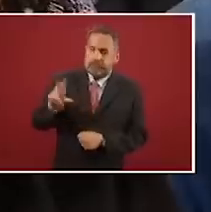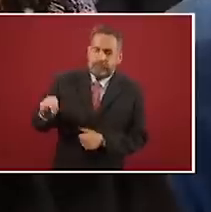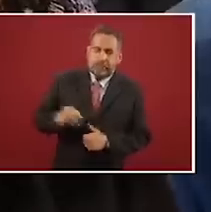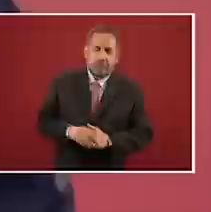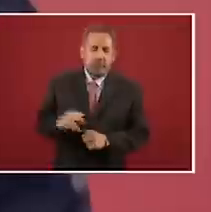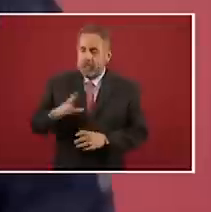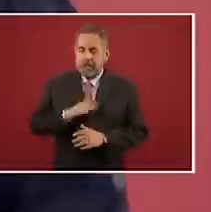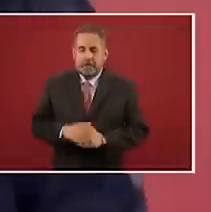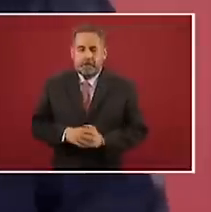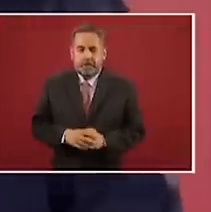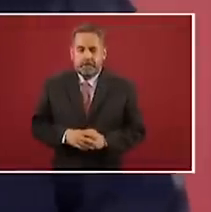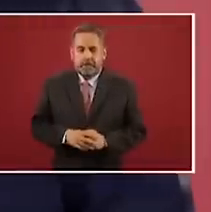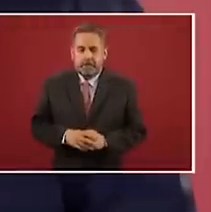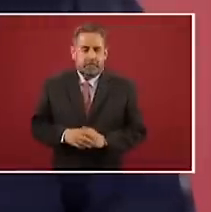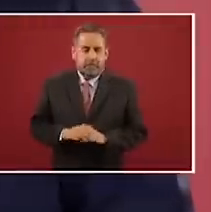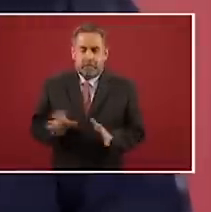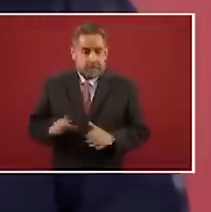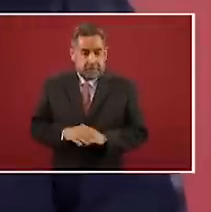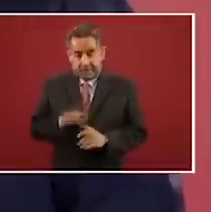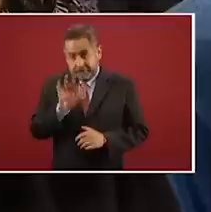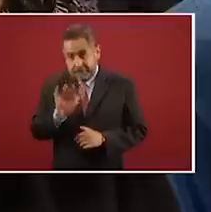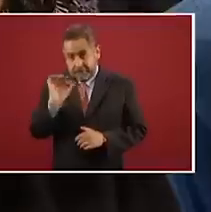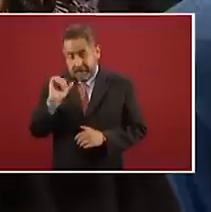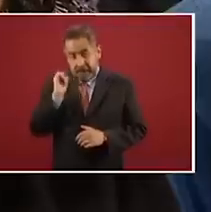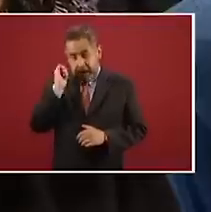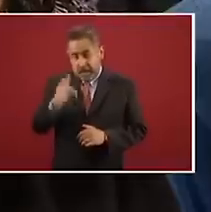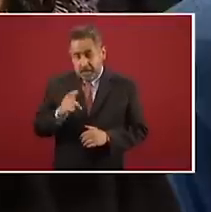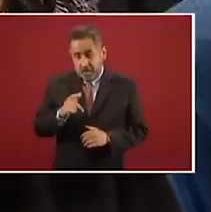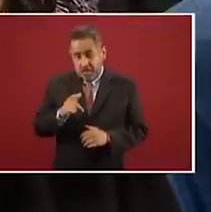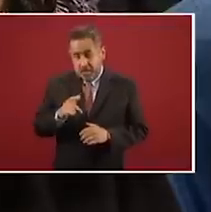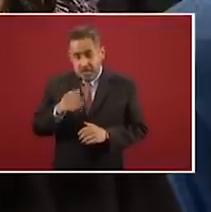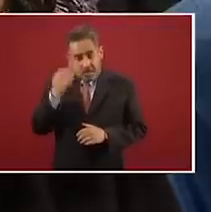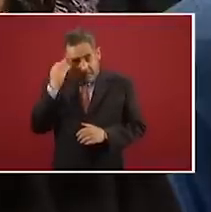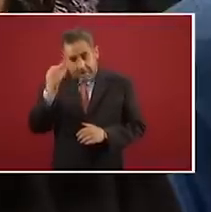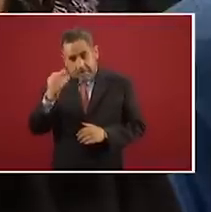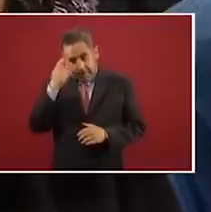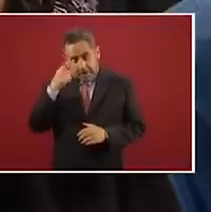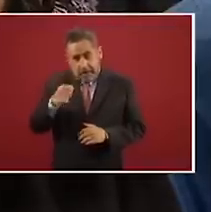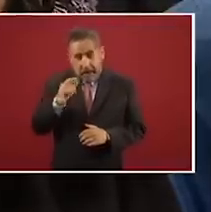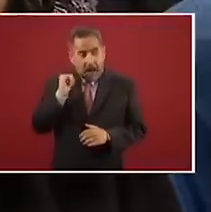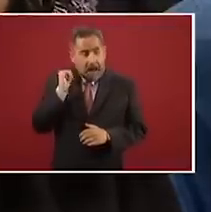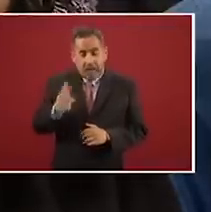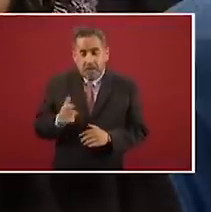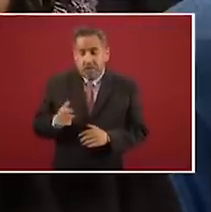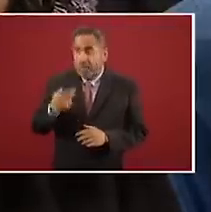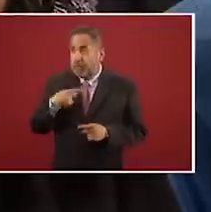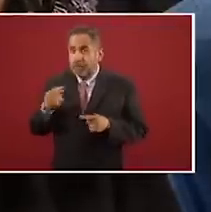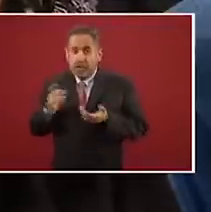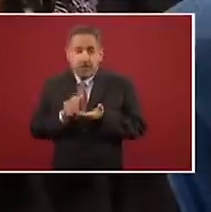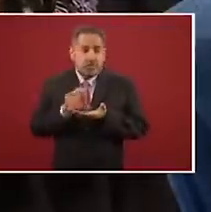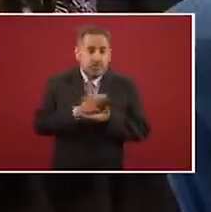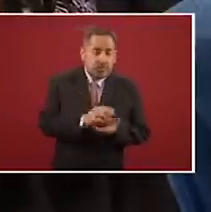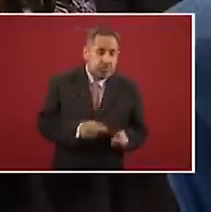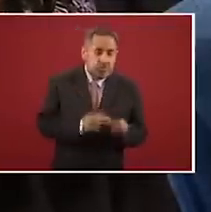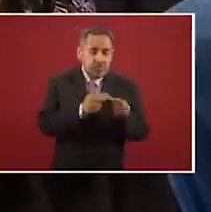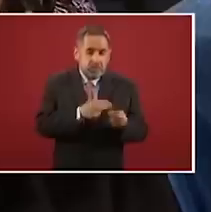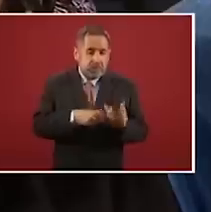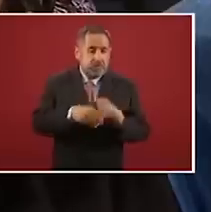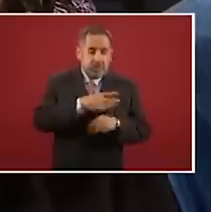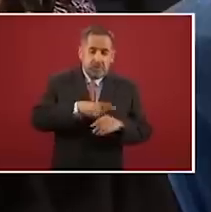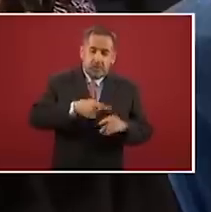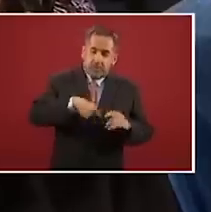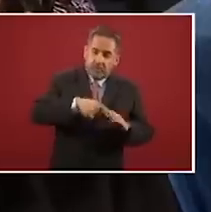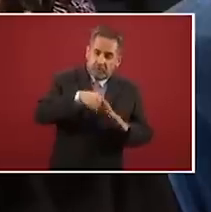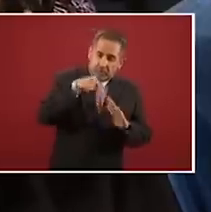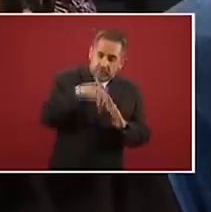No hay. ¿Ya hay fecha? ¿Tiene un plazo contemplado para atraer inversión a exploración de